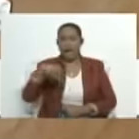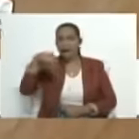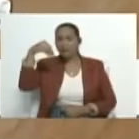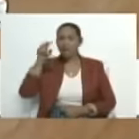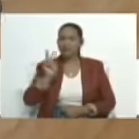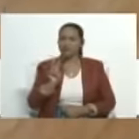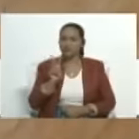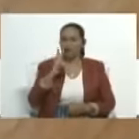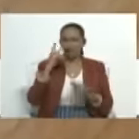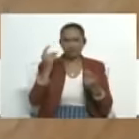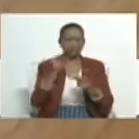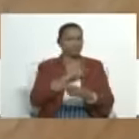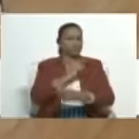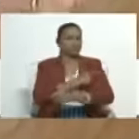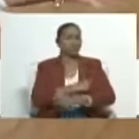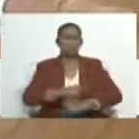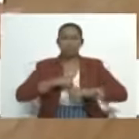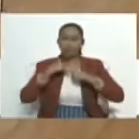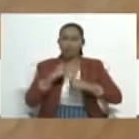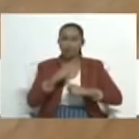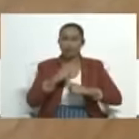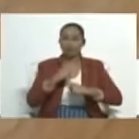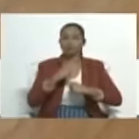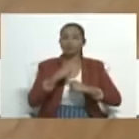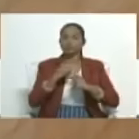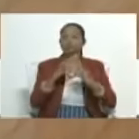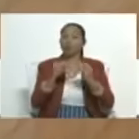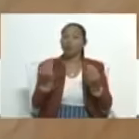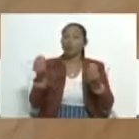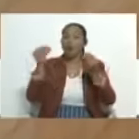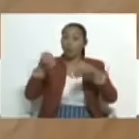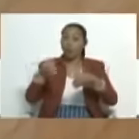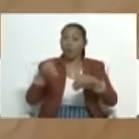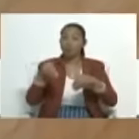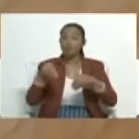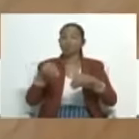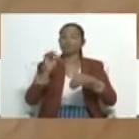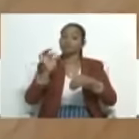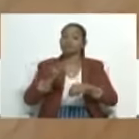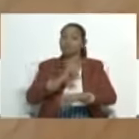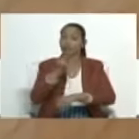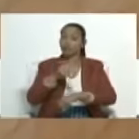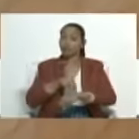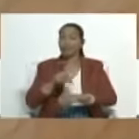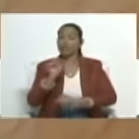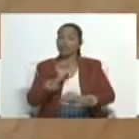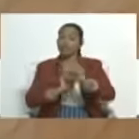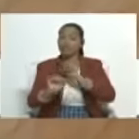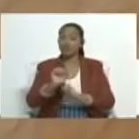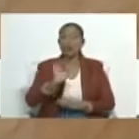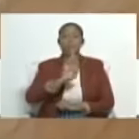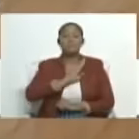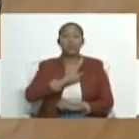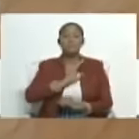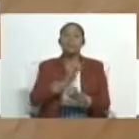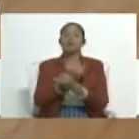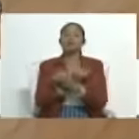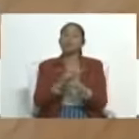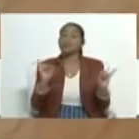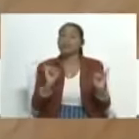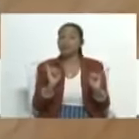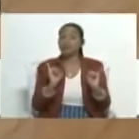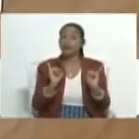de cada venezolana, en consensos nacionales, defendiendo nuestra independencia, que es un